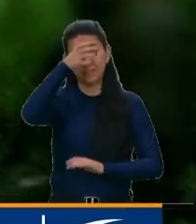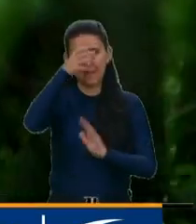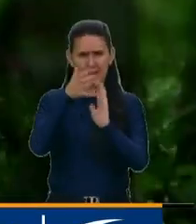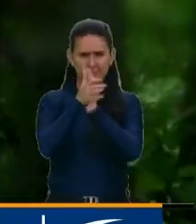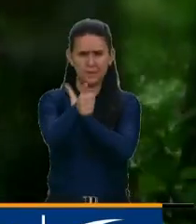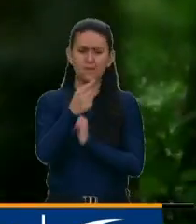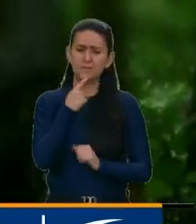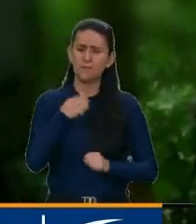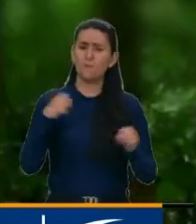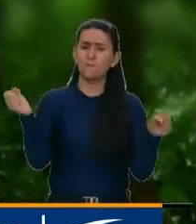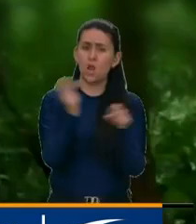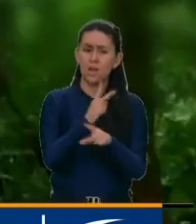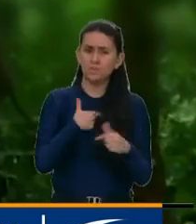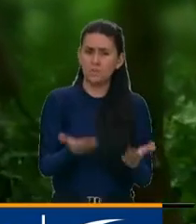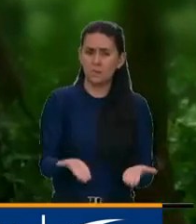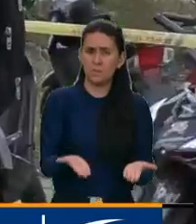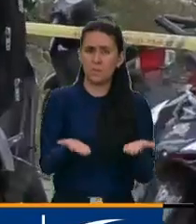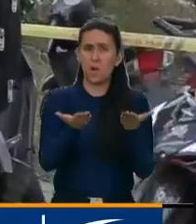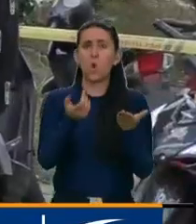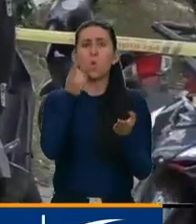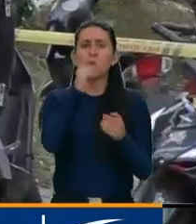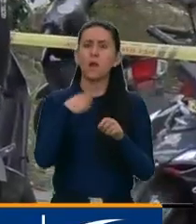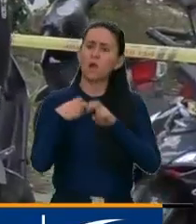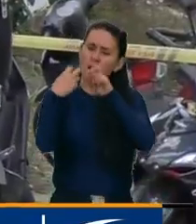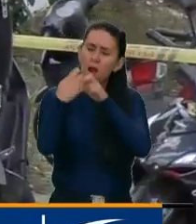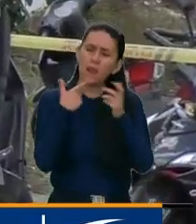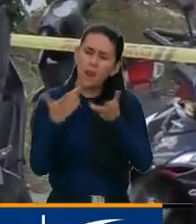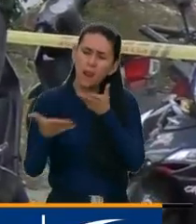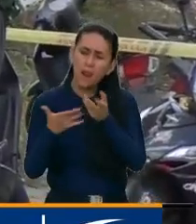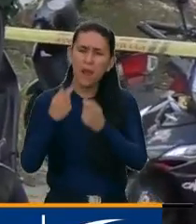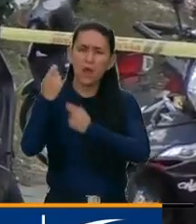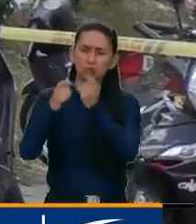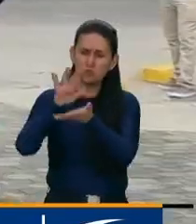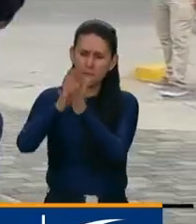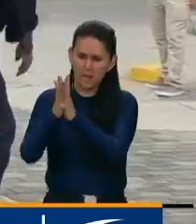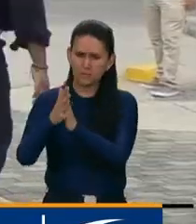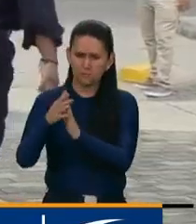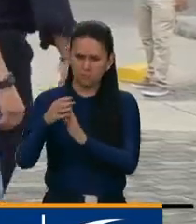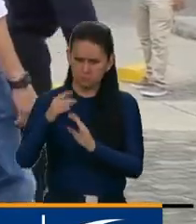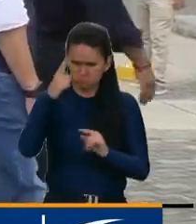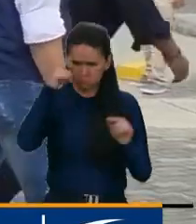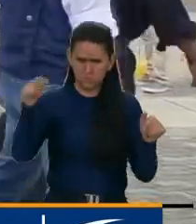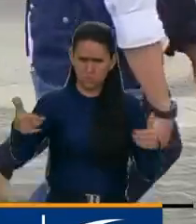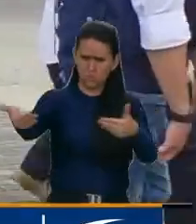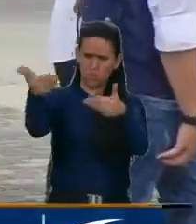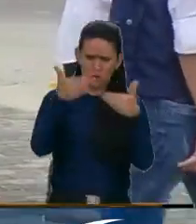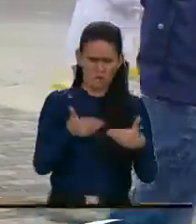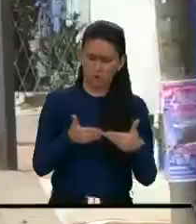aumento de la violencia en medio de negociaciones de paz es diferente a las cifras que se registran. El trabajo del